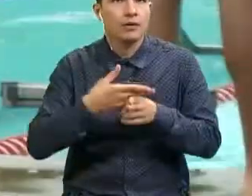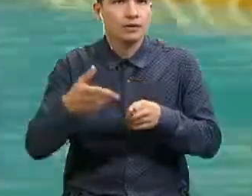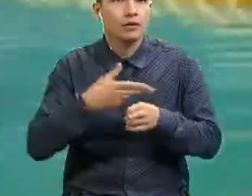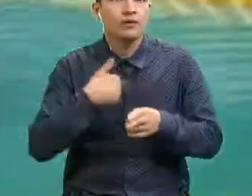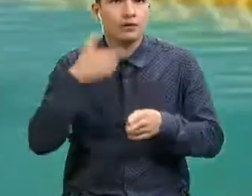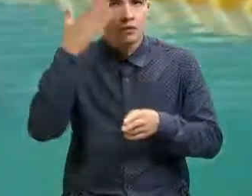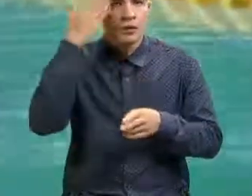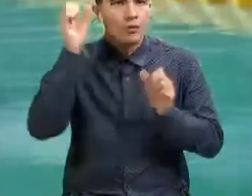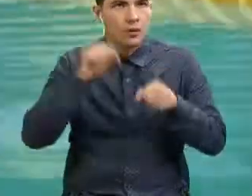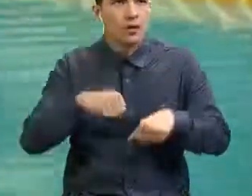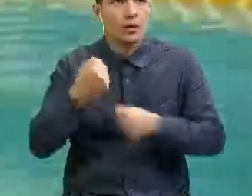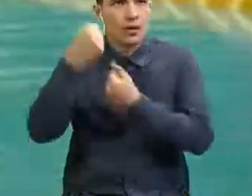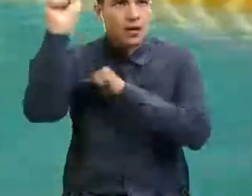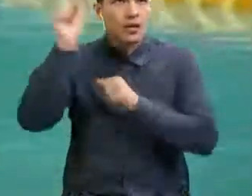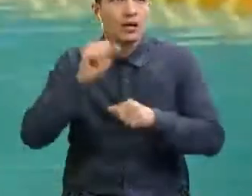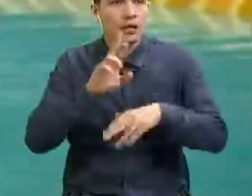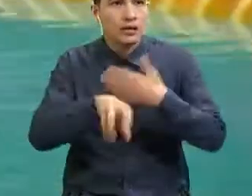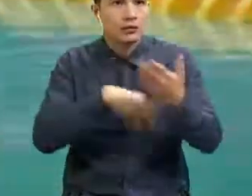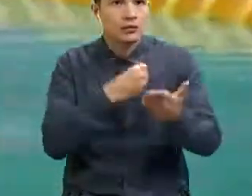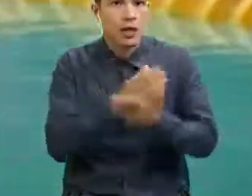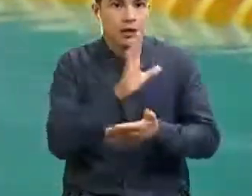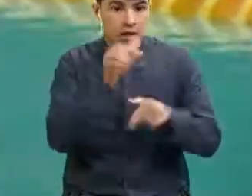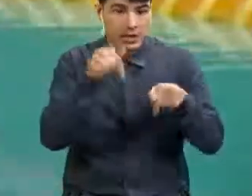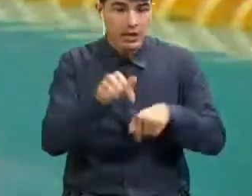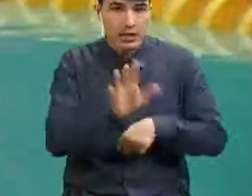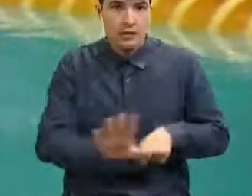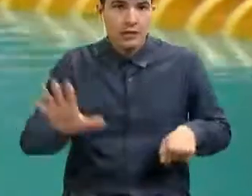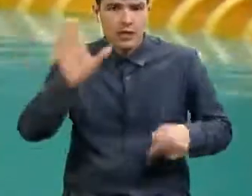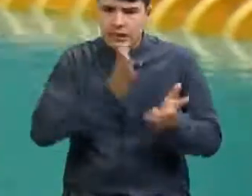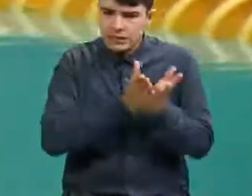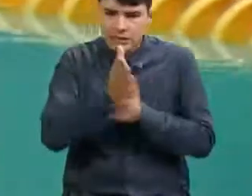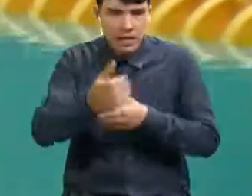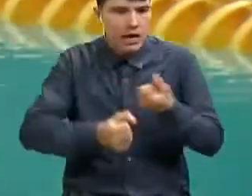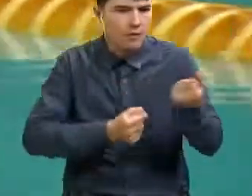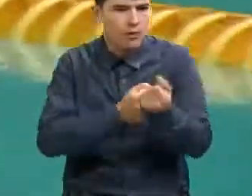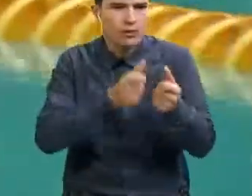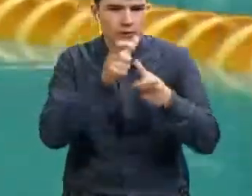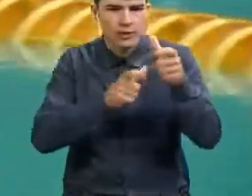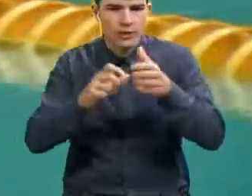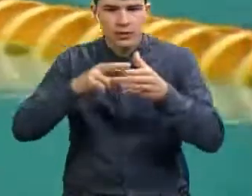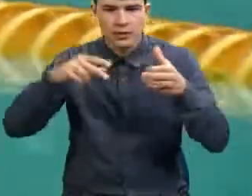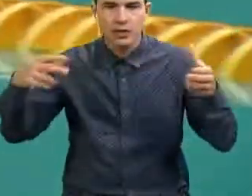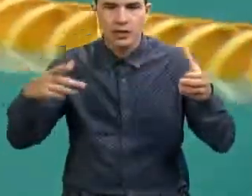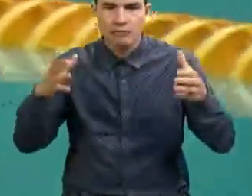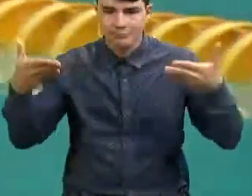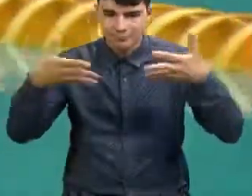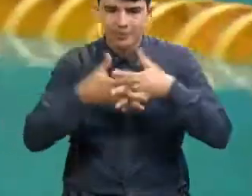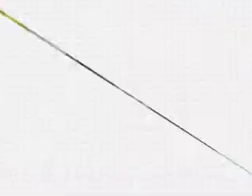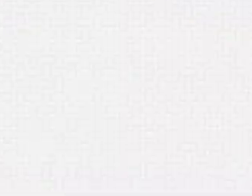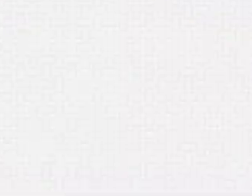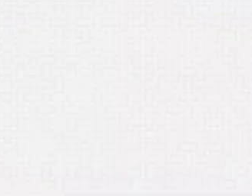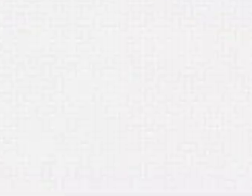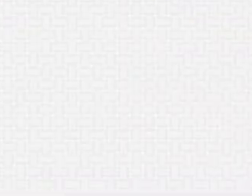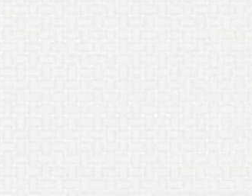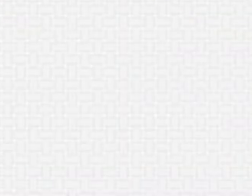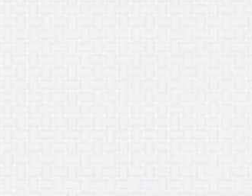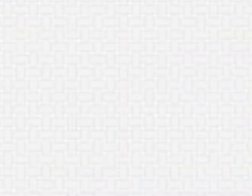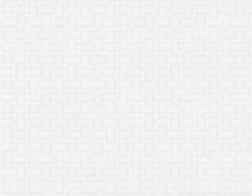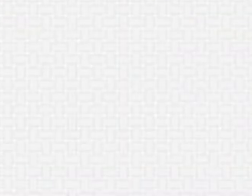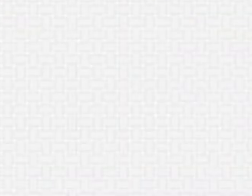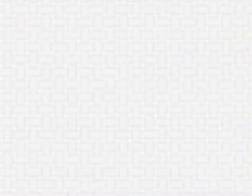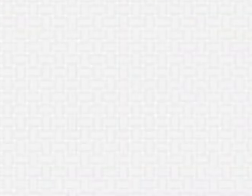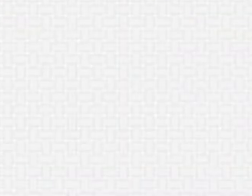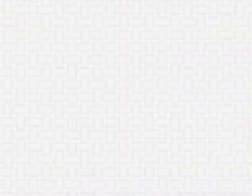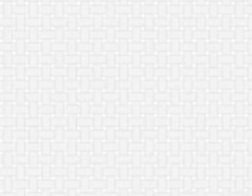esa proporción con estos resultados el departamento espera seguir aportando nadadores que integren la selección colombia de natasha en antro